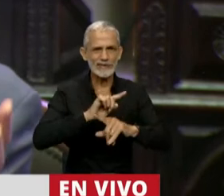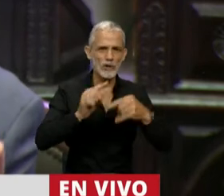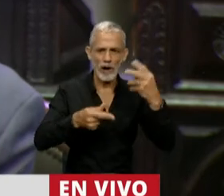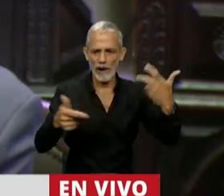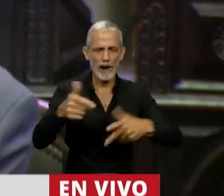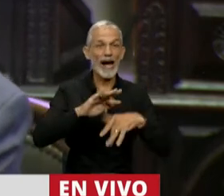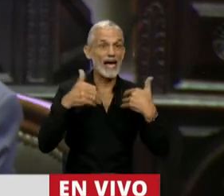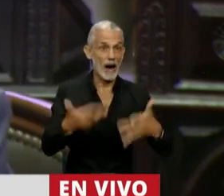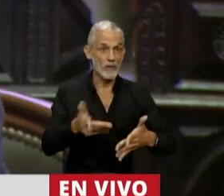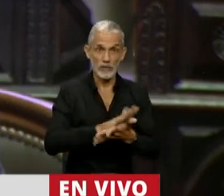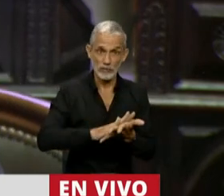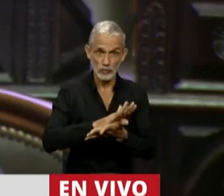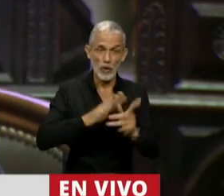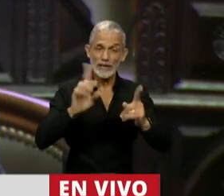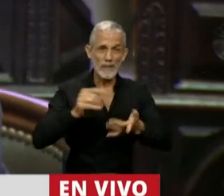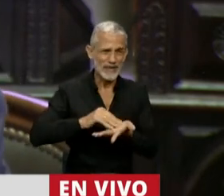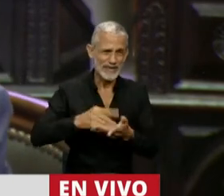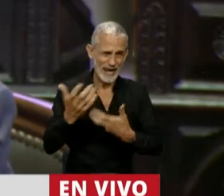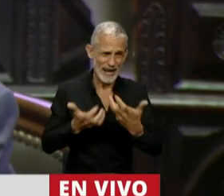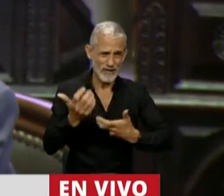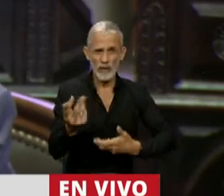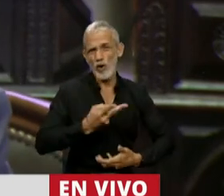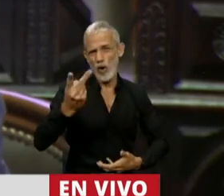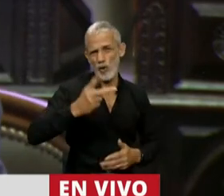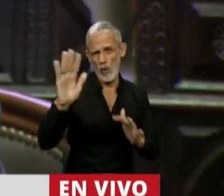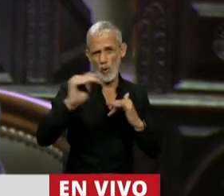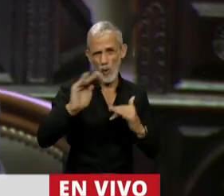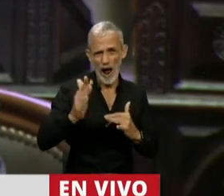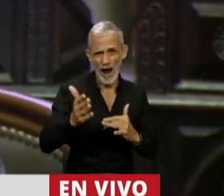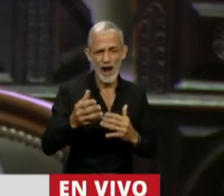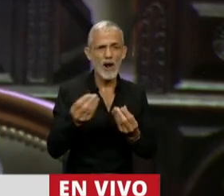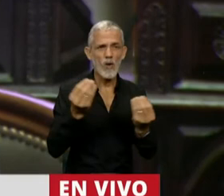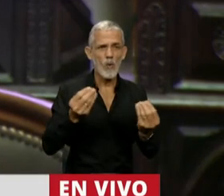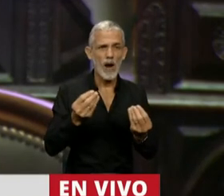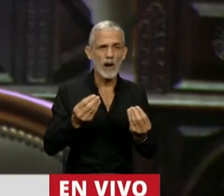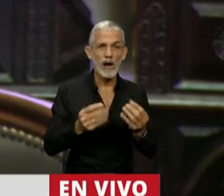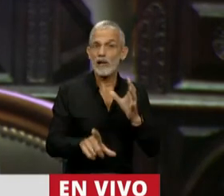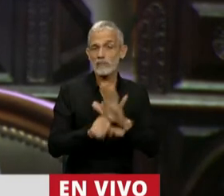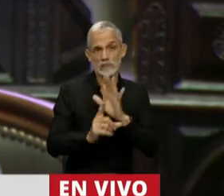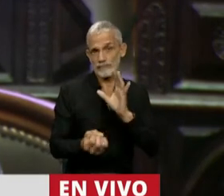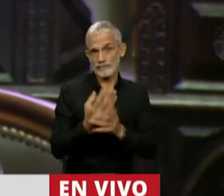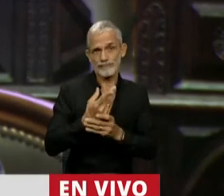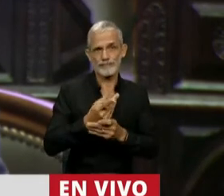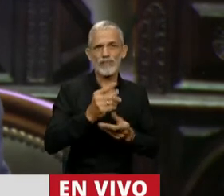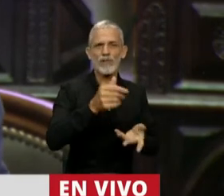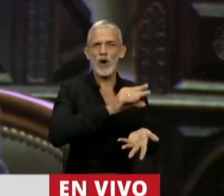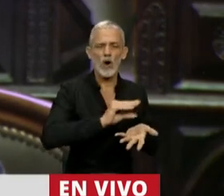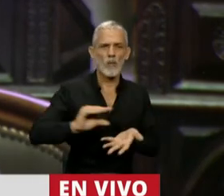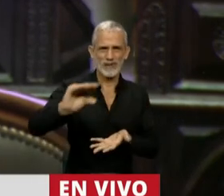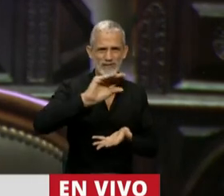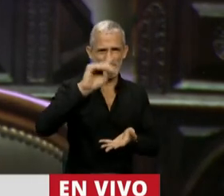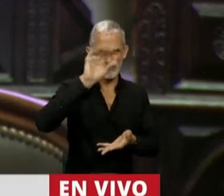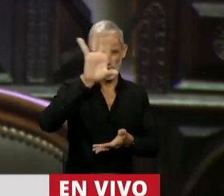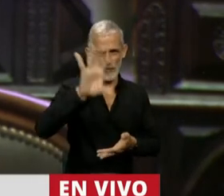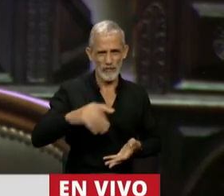podríamos aprovechar y solucionar la de Tierra del Fuego, que está en la misma situación, es dictar una nueva ley de coparticipación federal. Para eso,